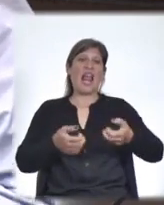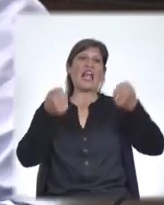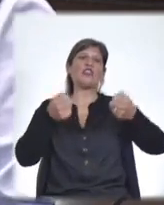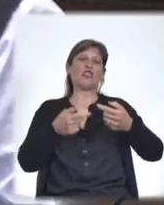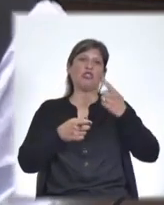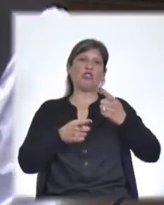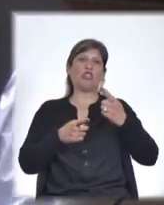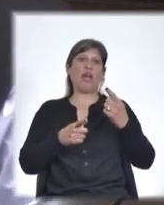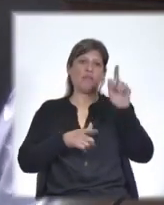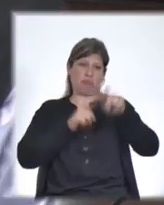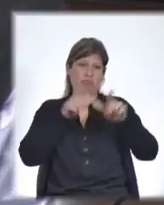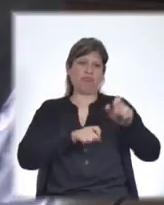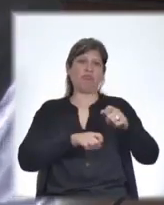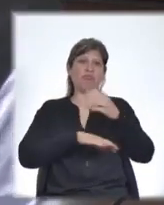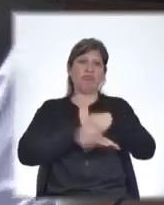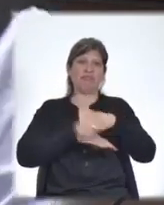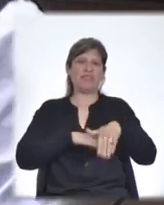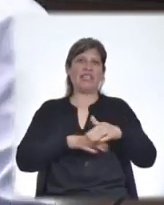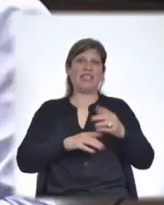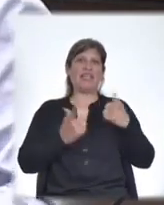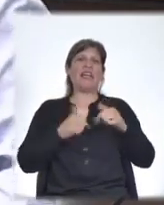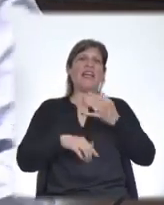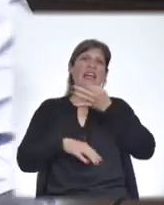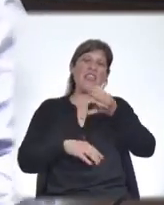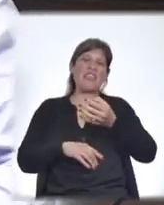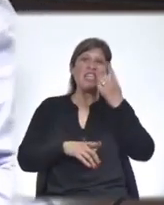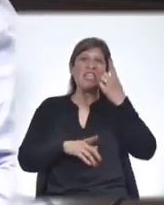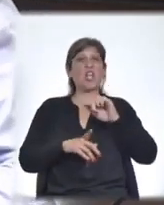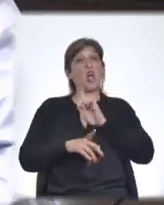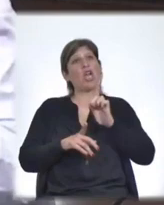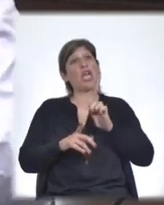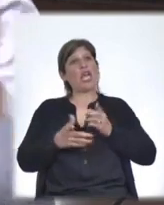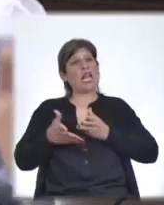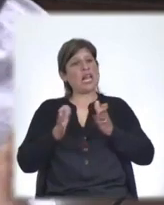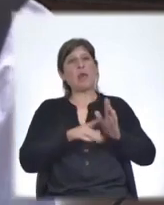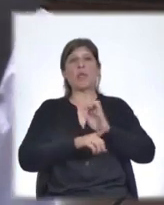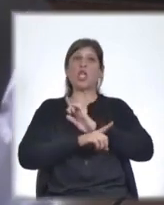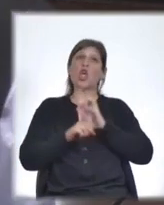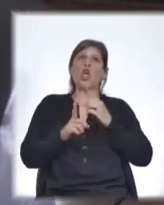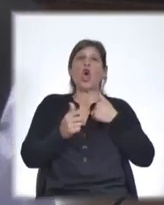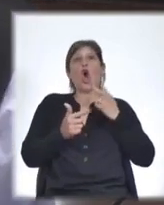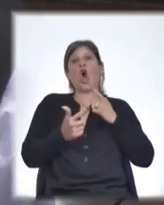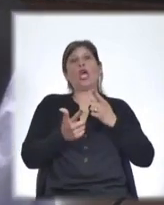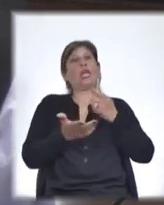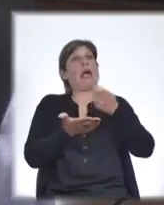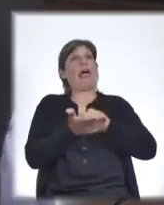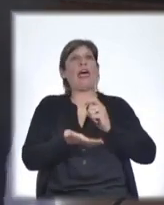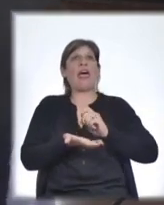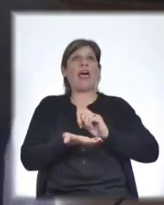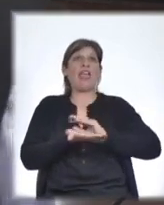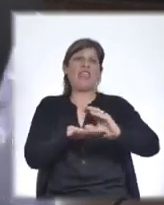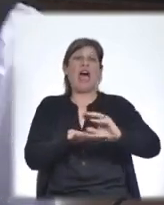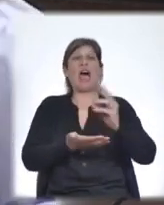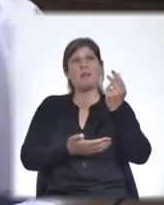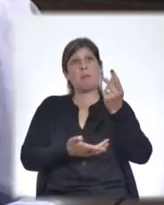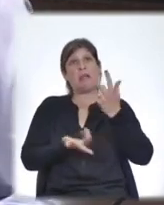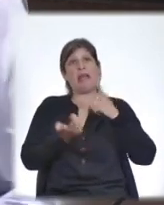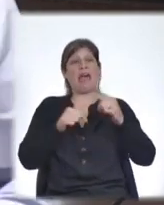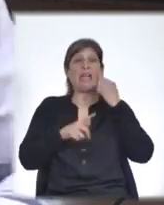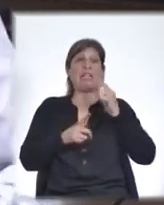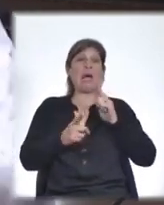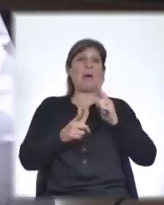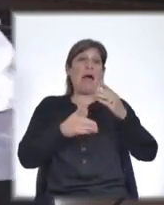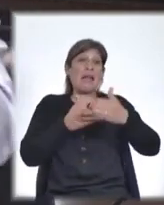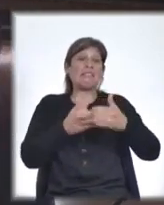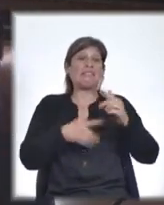Y se nos viene a decir acá que entendieron que el camino no era una renta de emergencia de cercana a un salario mínimo nacional,